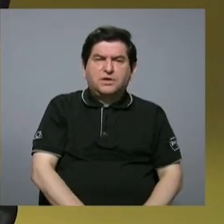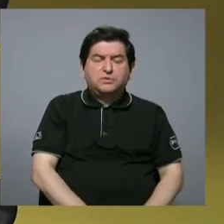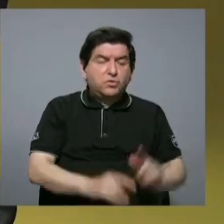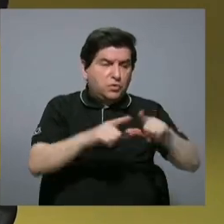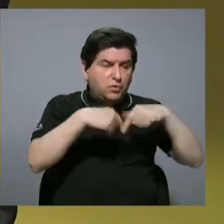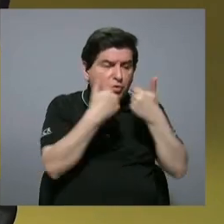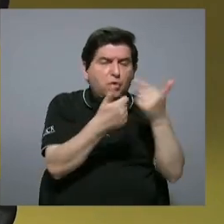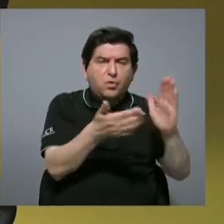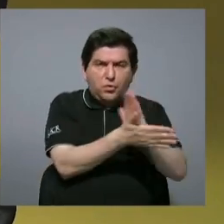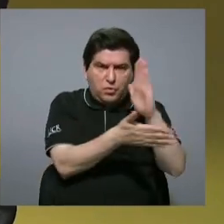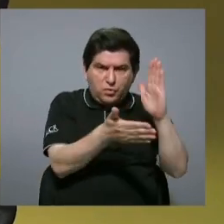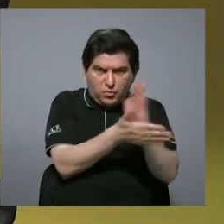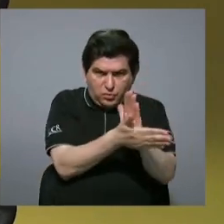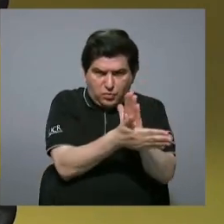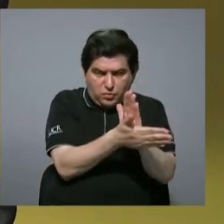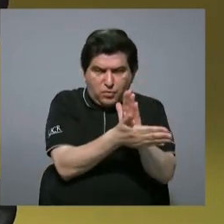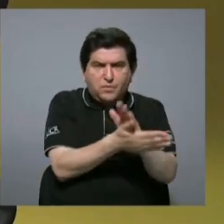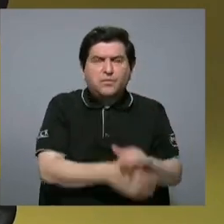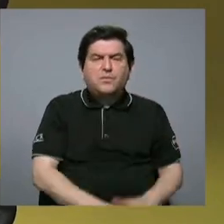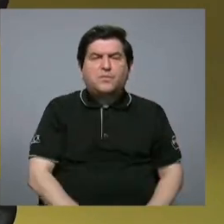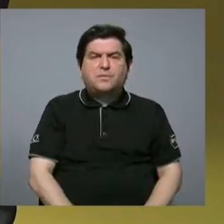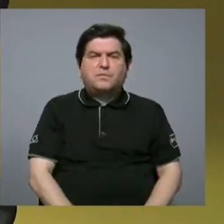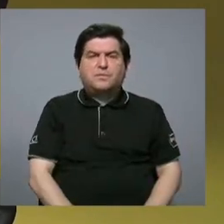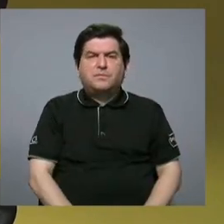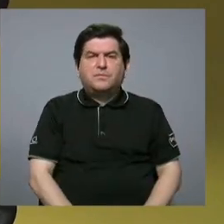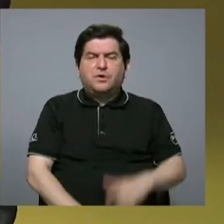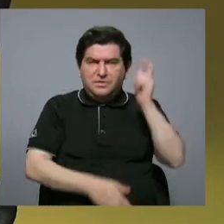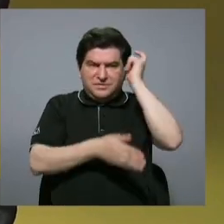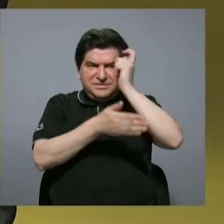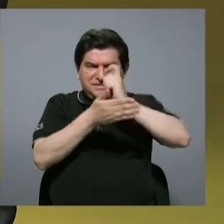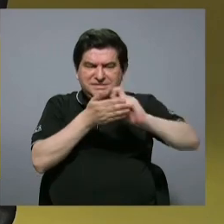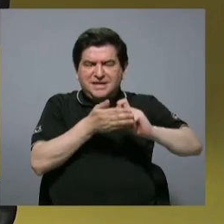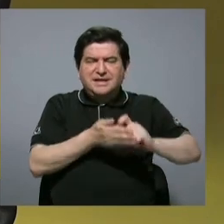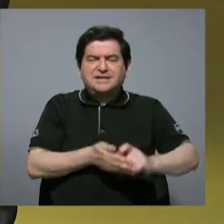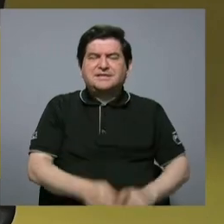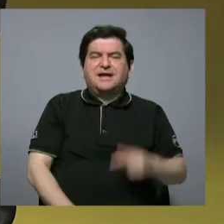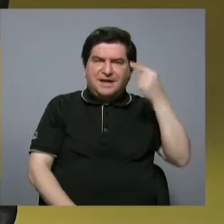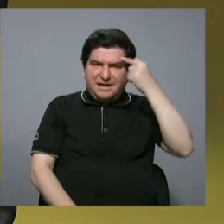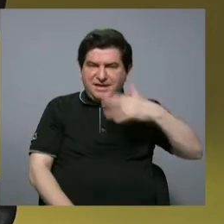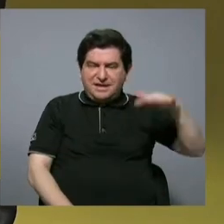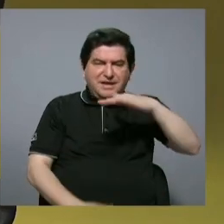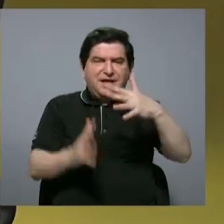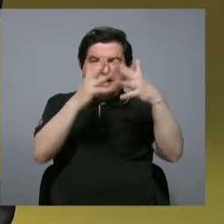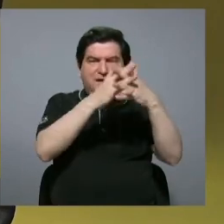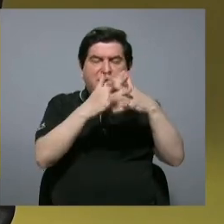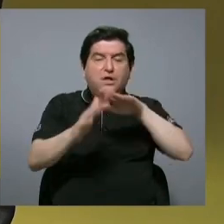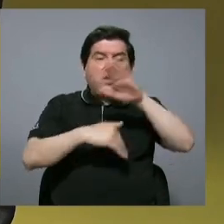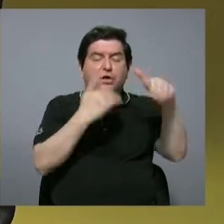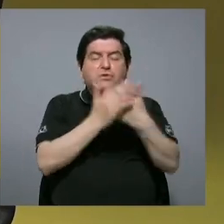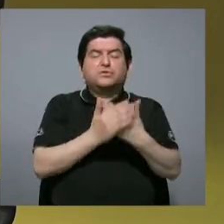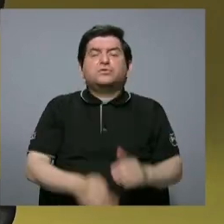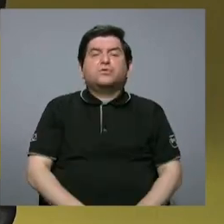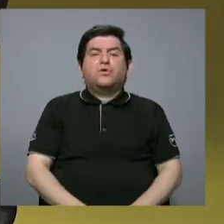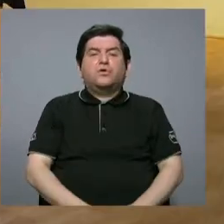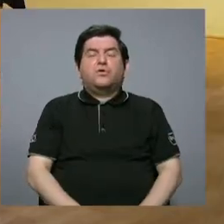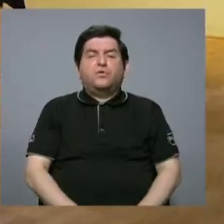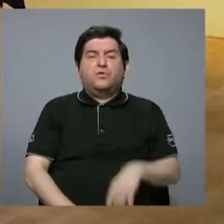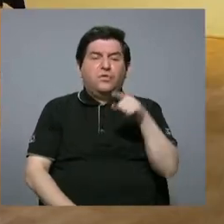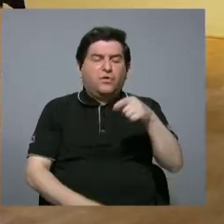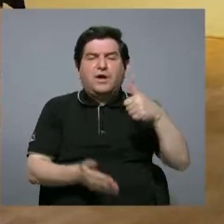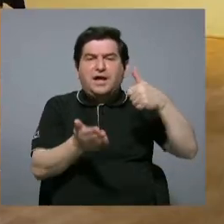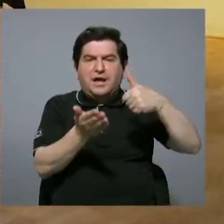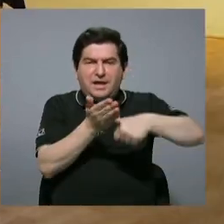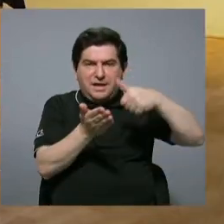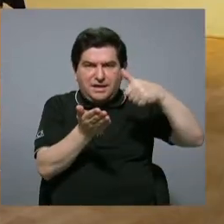documentos de la Secretaría de Estado de Estados Unidos, toda la correspondencia diplomática, ¿verdad?